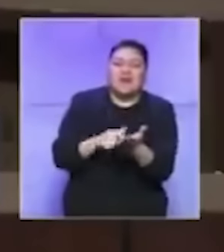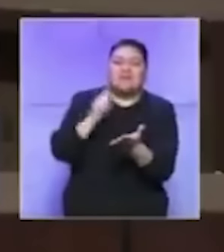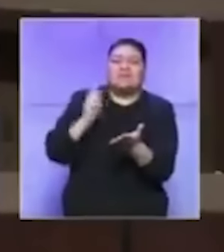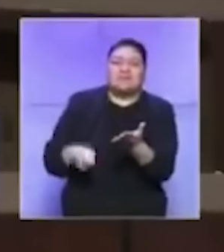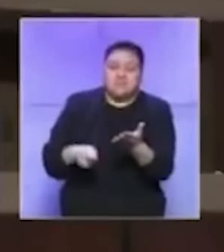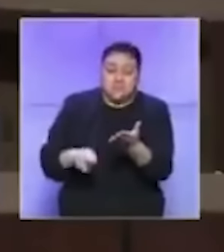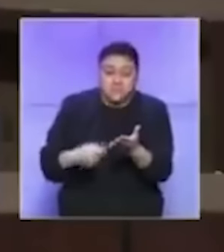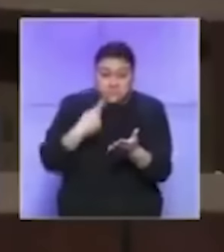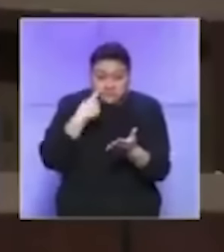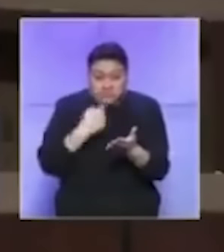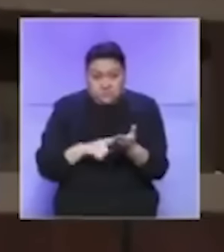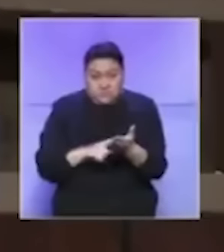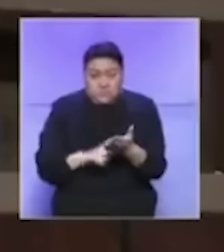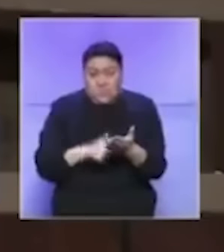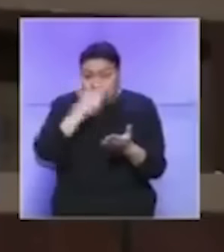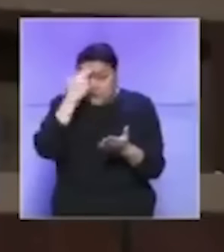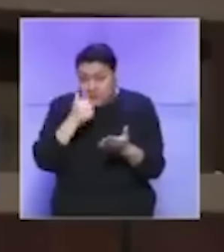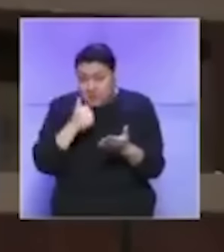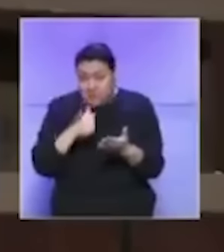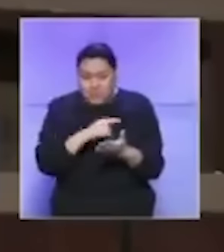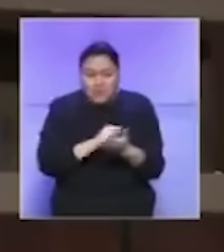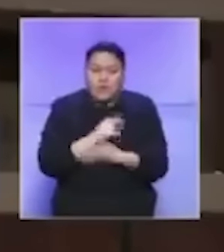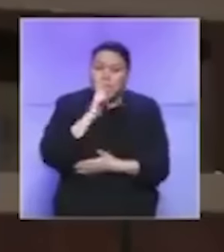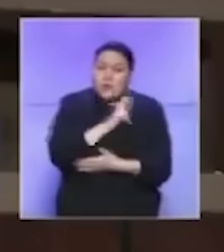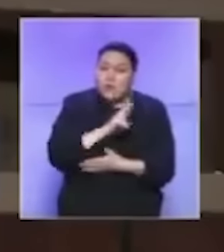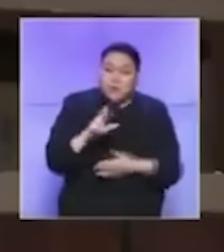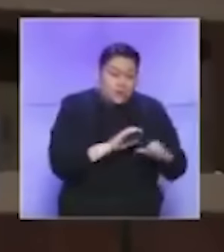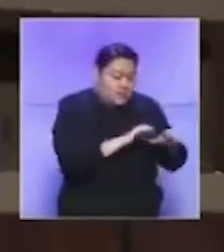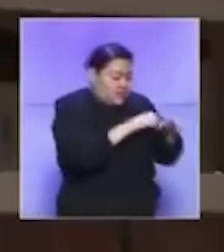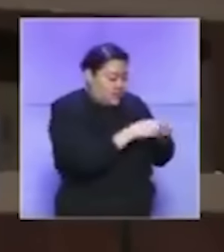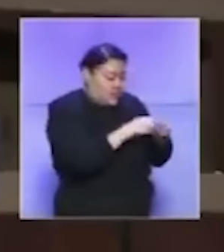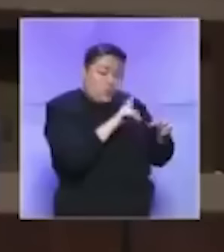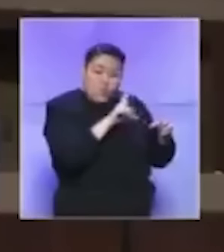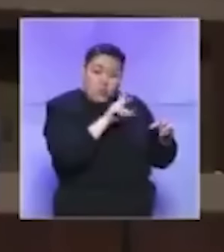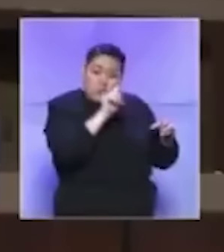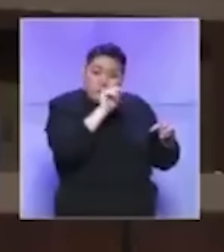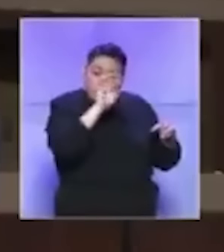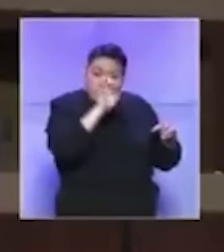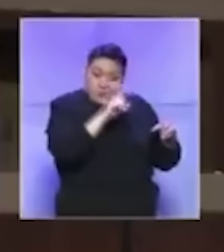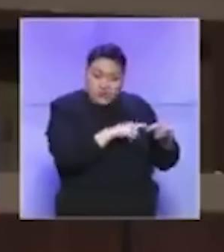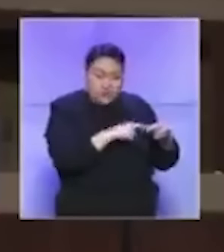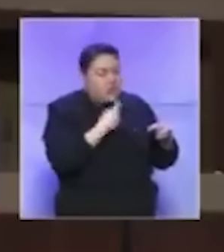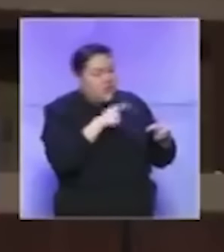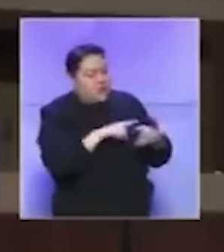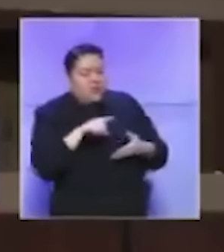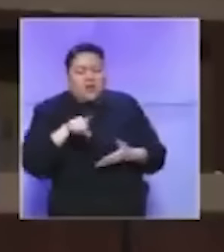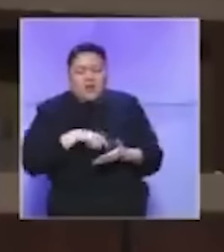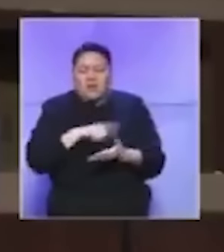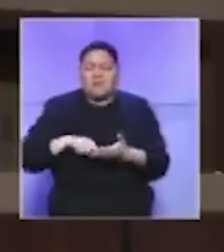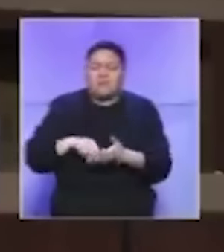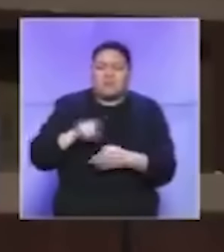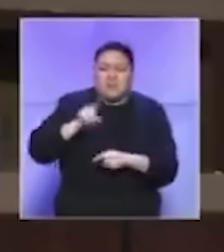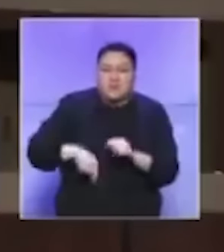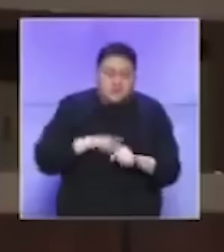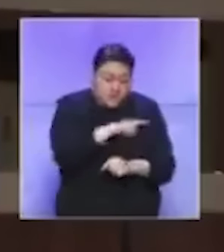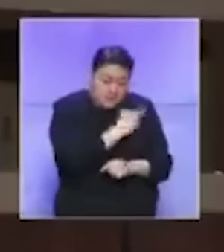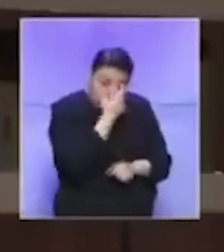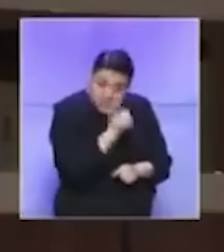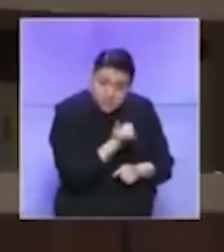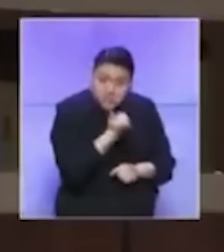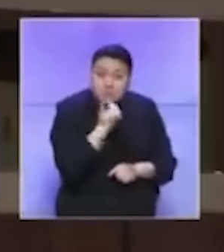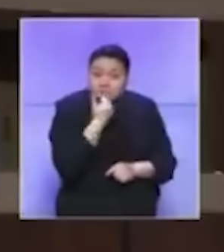determinar si fue correcta esta decisión de la unidad técnica, desechando la queja del partido